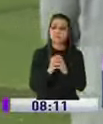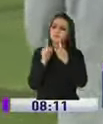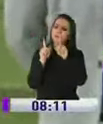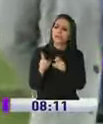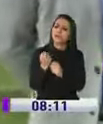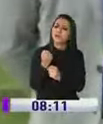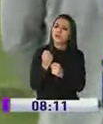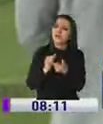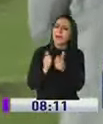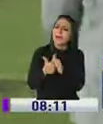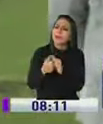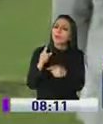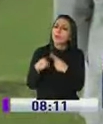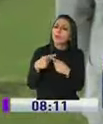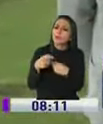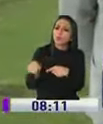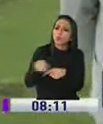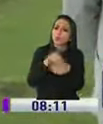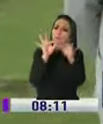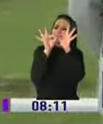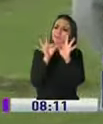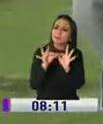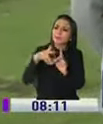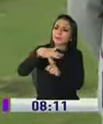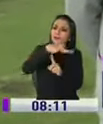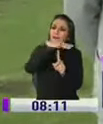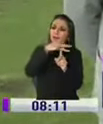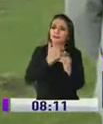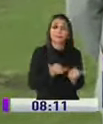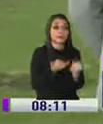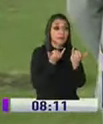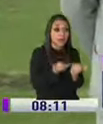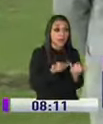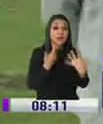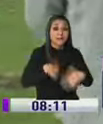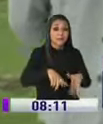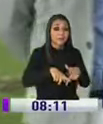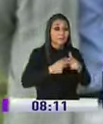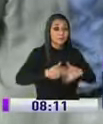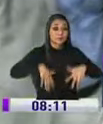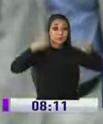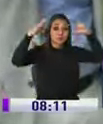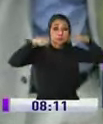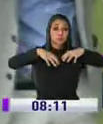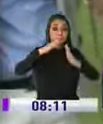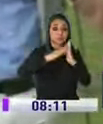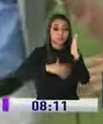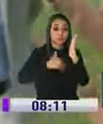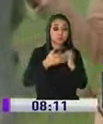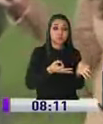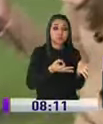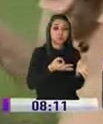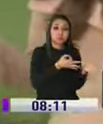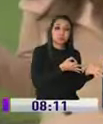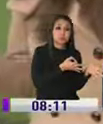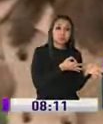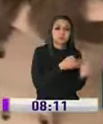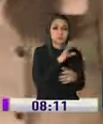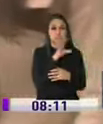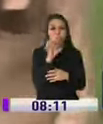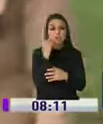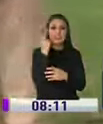el mantenimiento de este parque? Bueno, ahora que estamos entrando en invierno, el cronograma se aplaza un poco, aproximadamente entre los 50 días